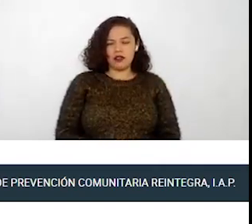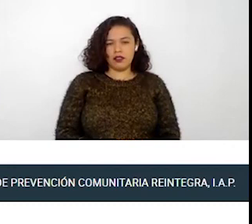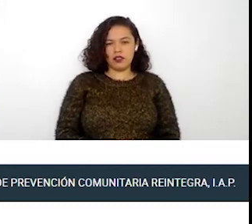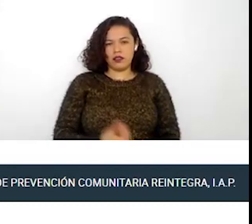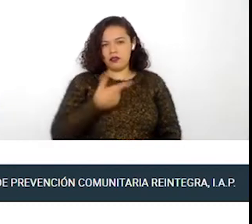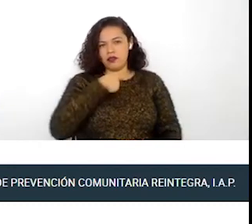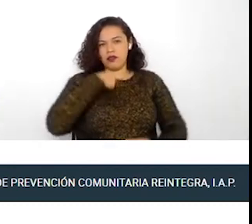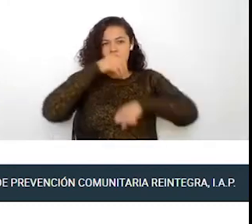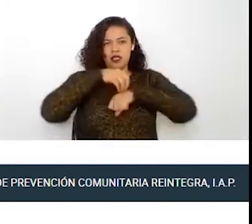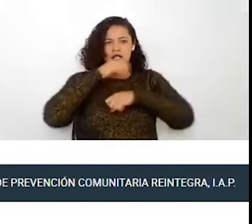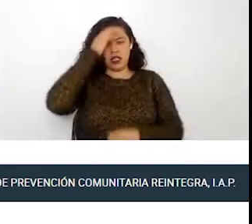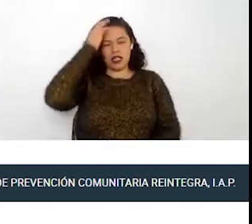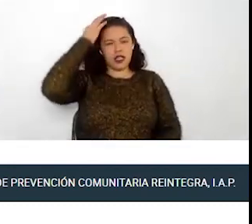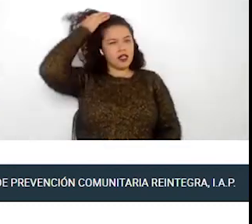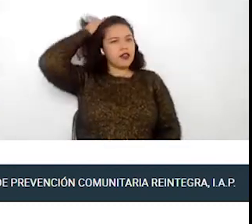ponerle